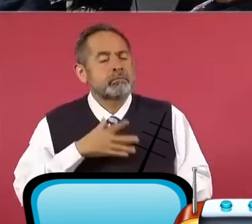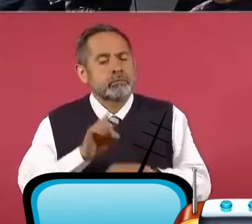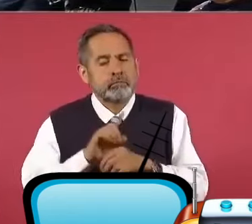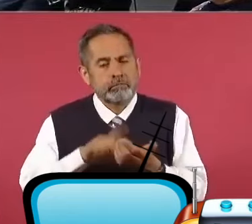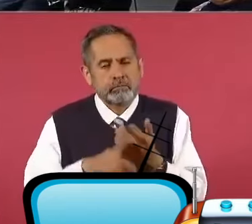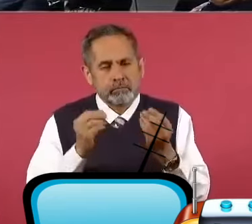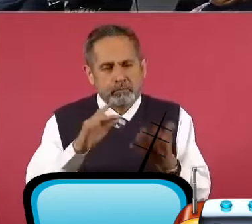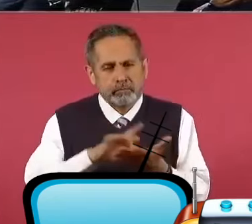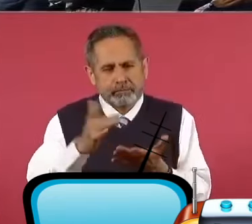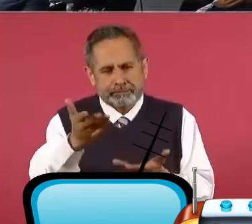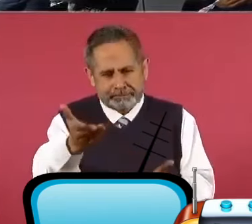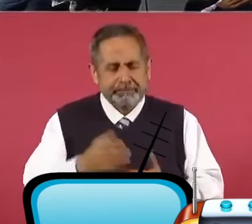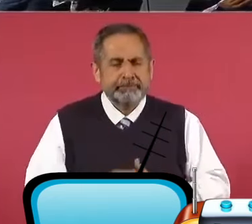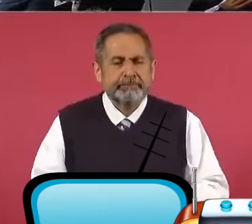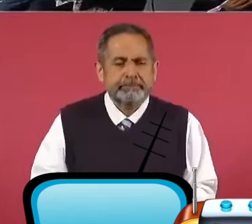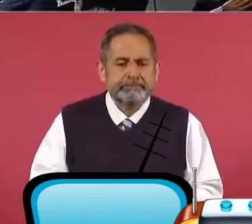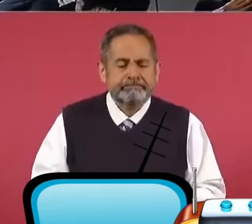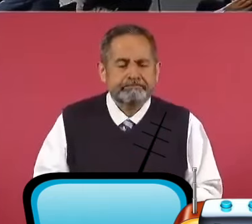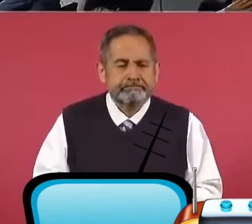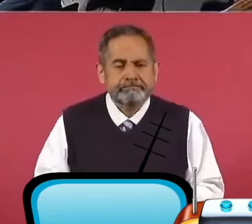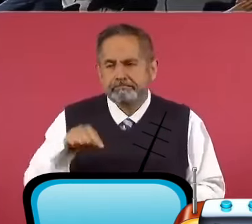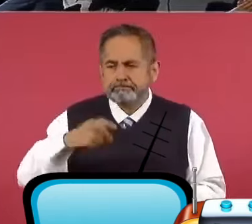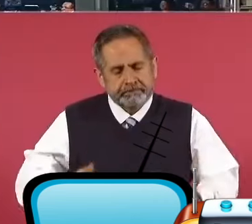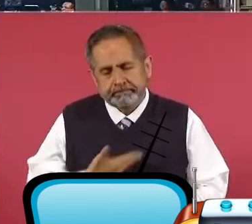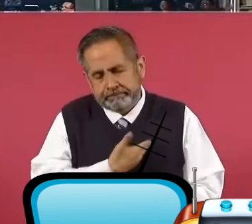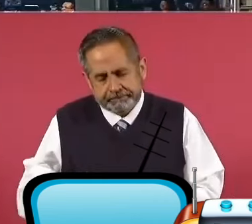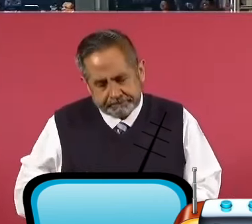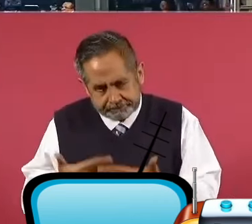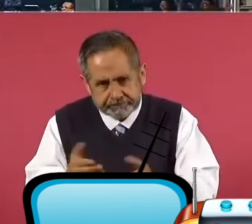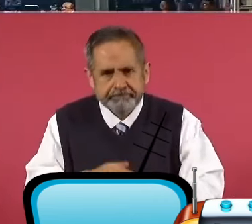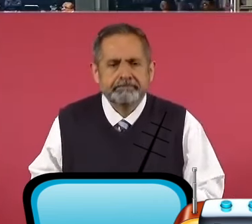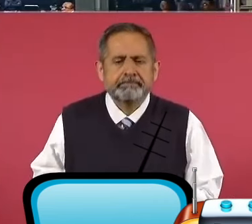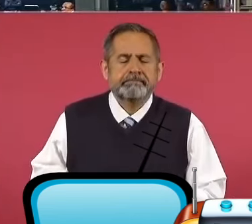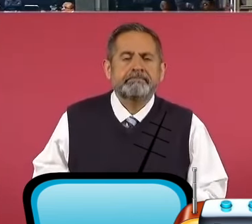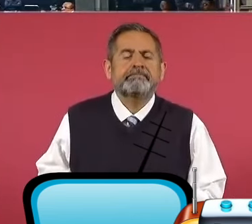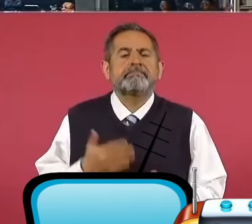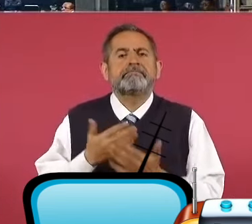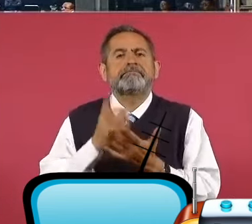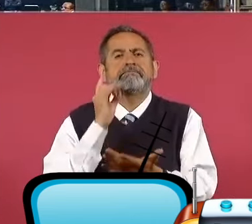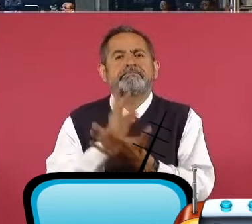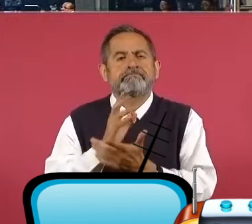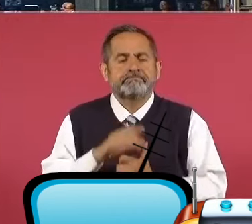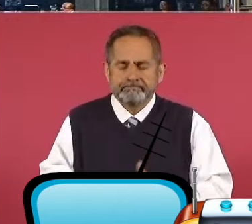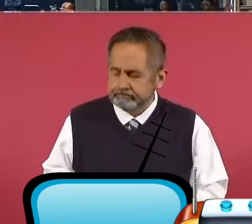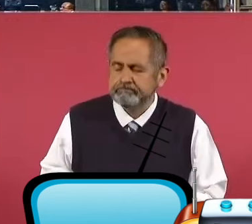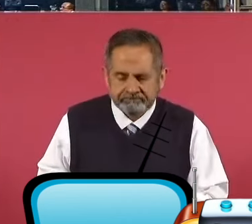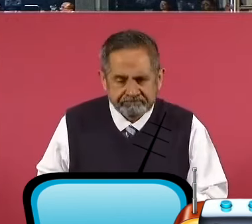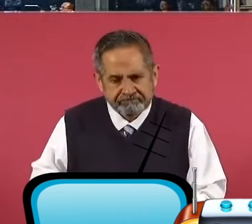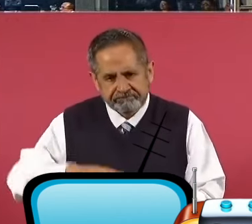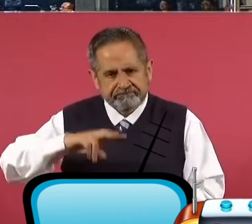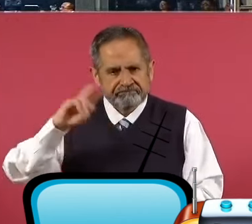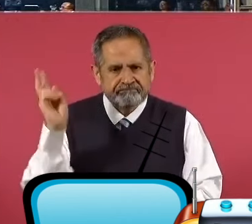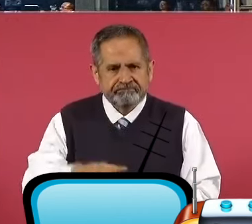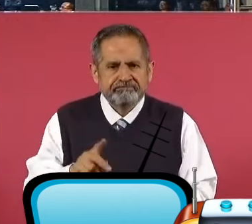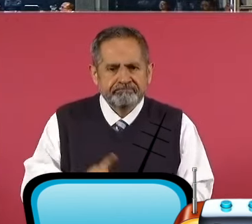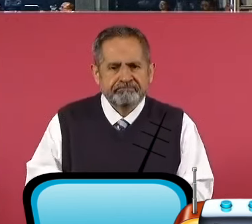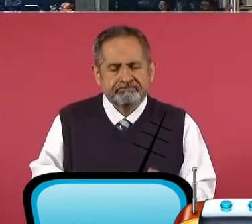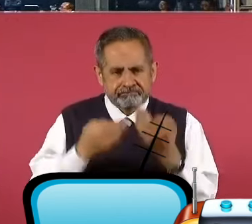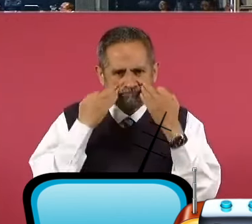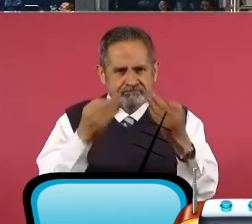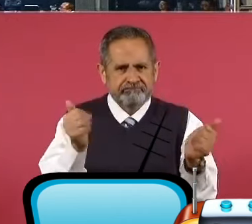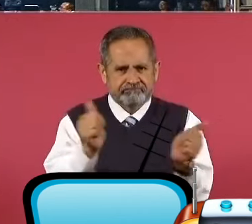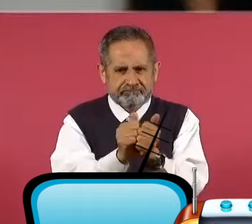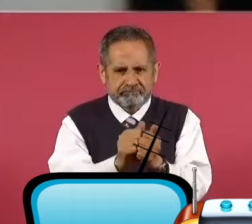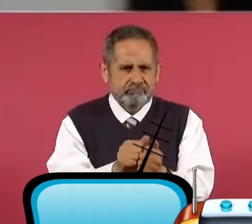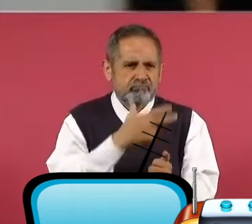gracias por engalanar esta conferencia. Ahora darnos cuenta de que sí, al lado de un hombre, de